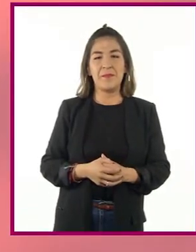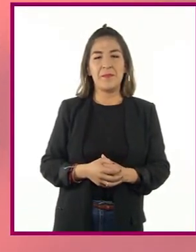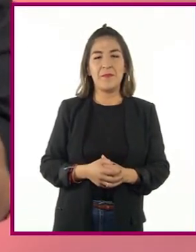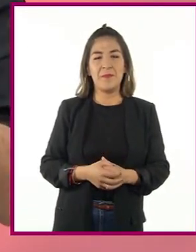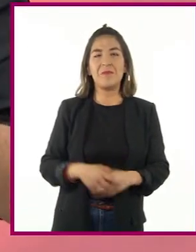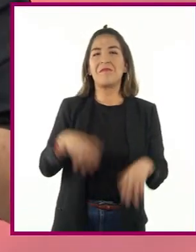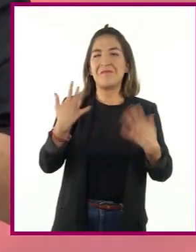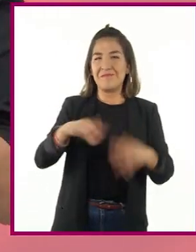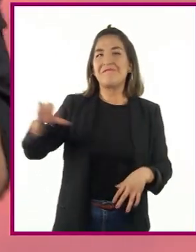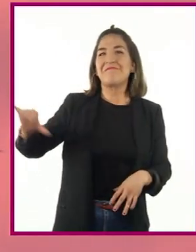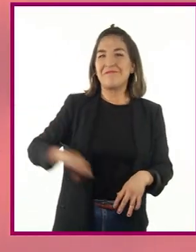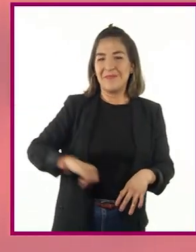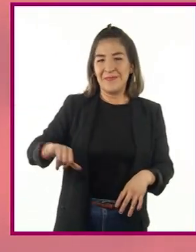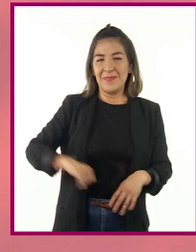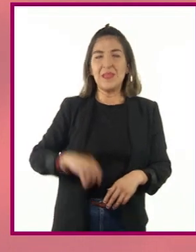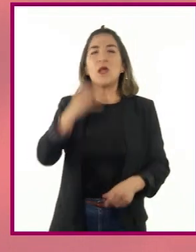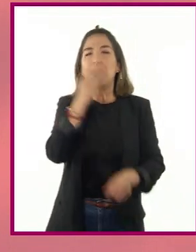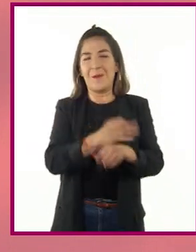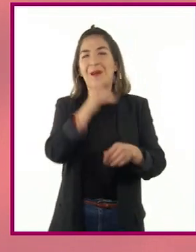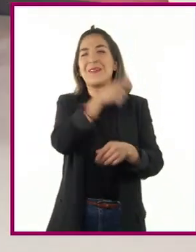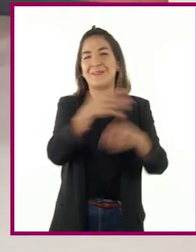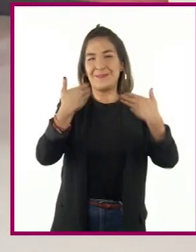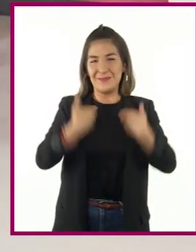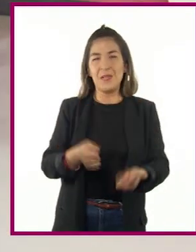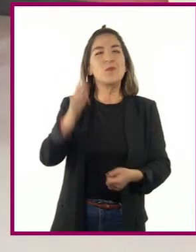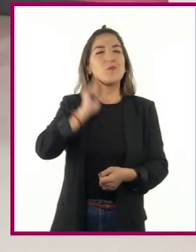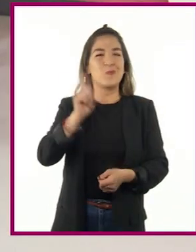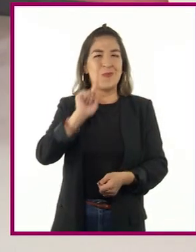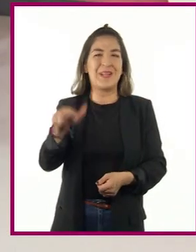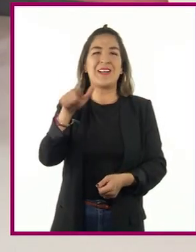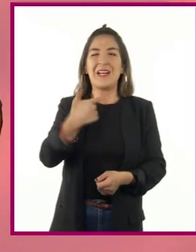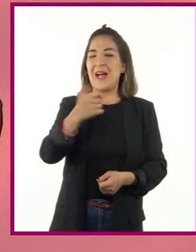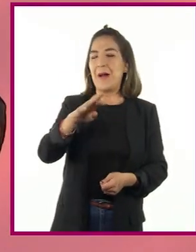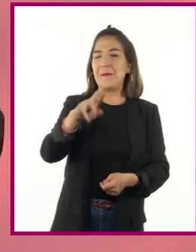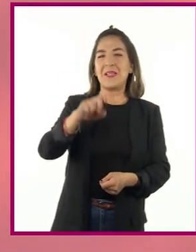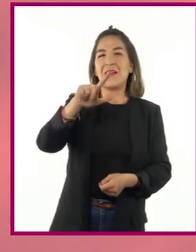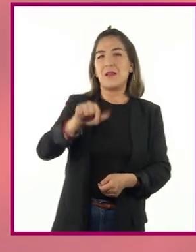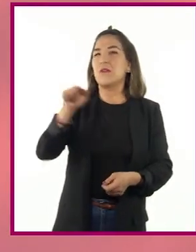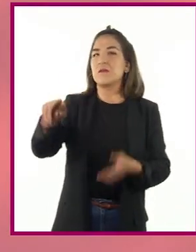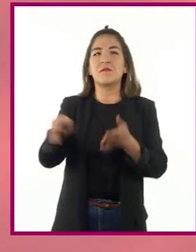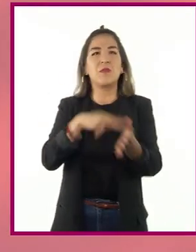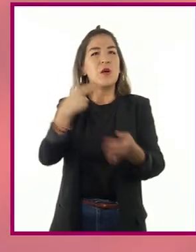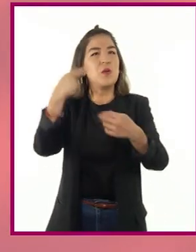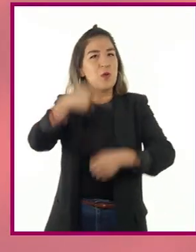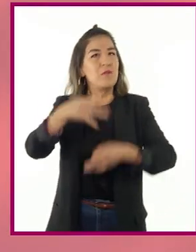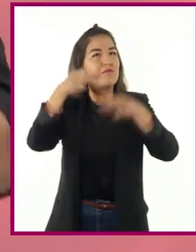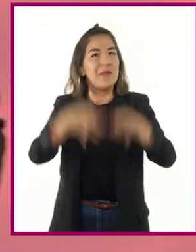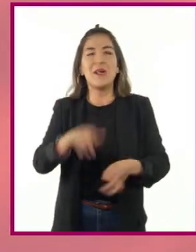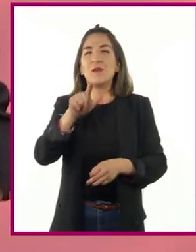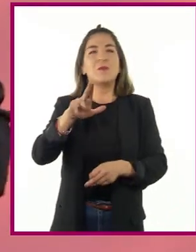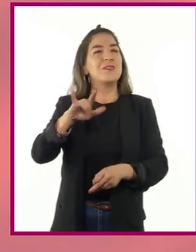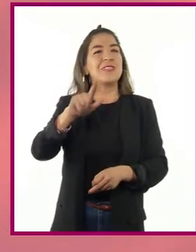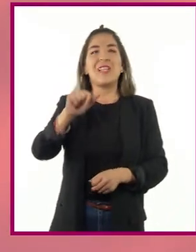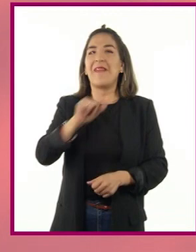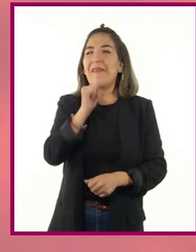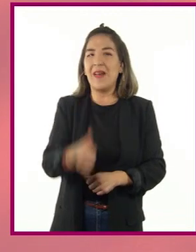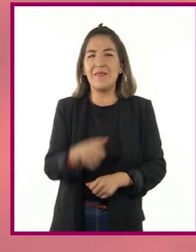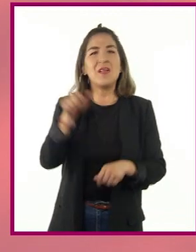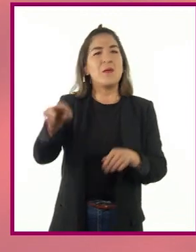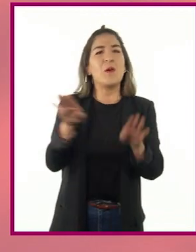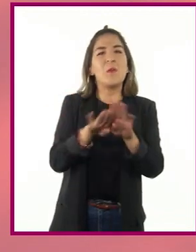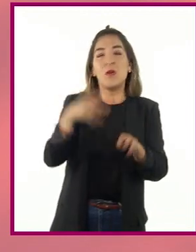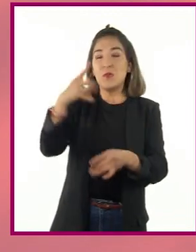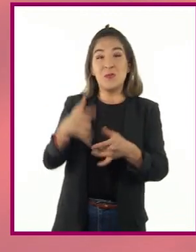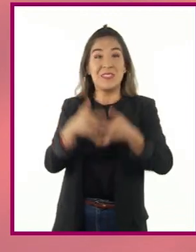Qué interesante, profesor. Ahora entiendo por qué Gabriela Mistral no firmó sus obras con su propio nombre, pues en el fragmento de su